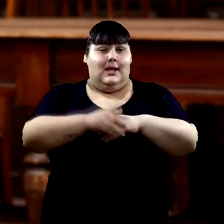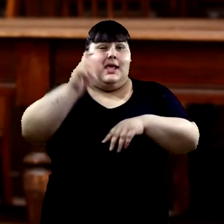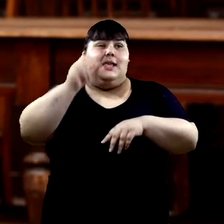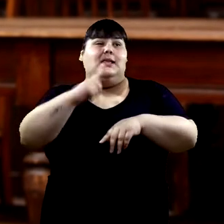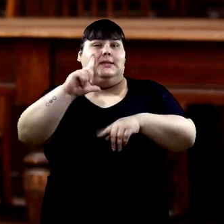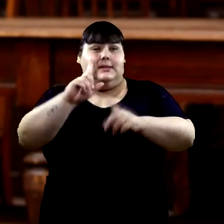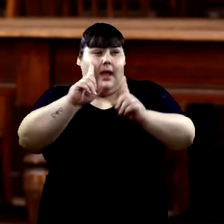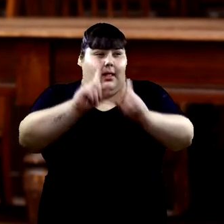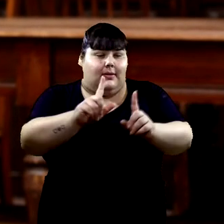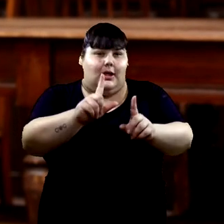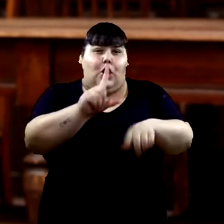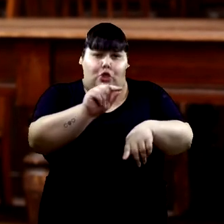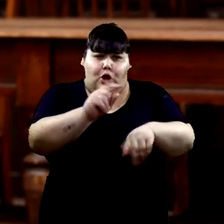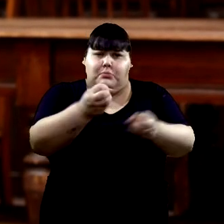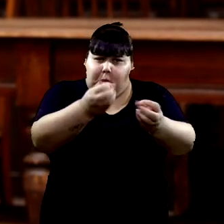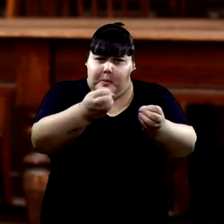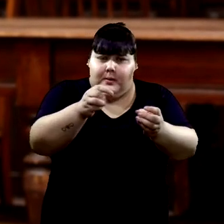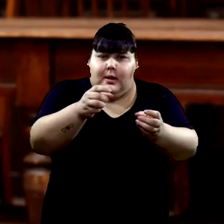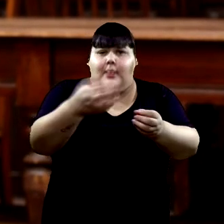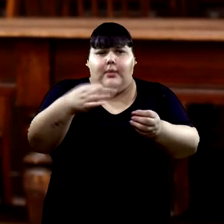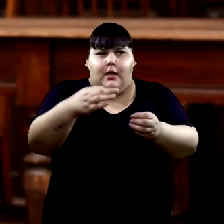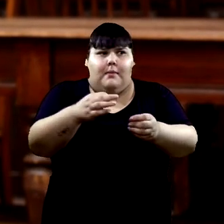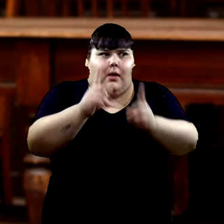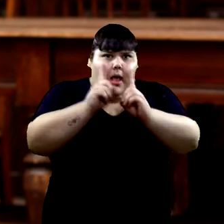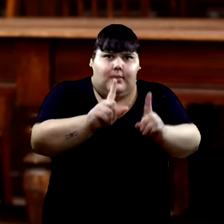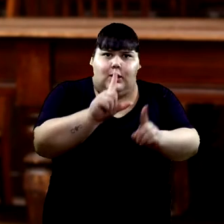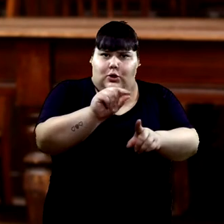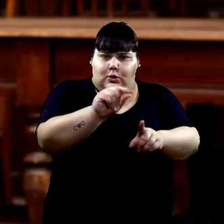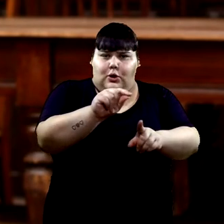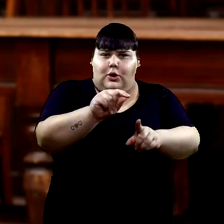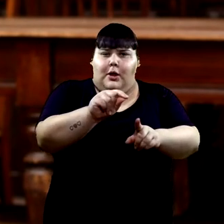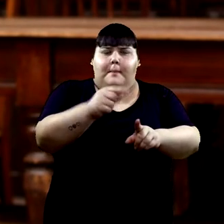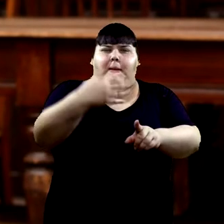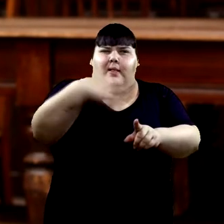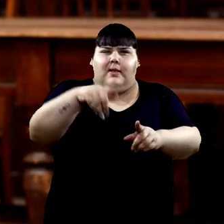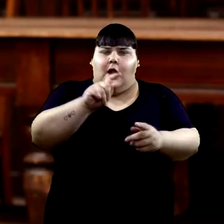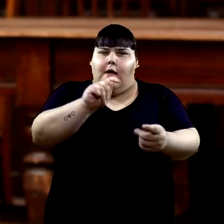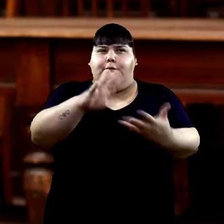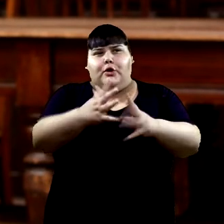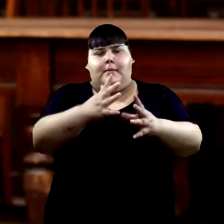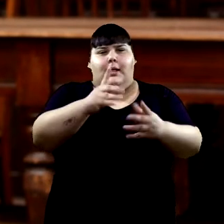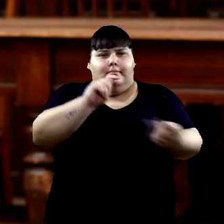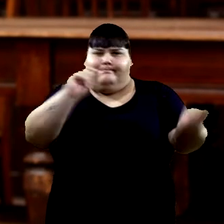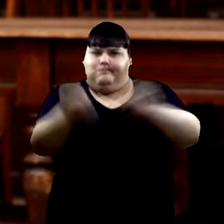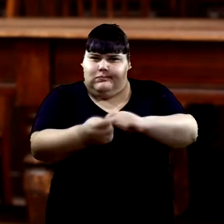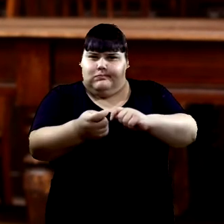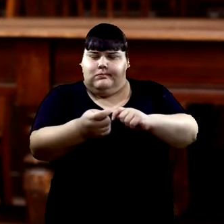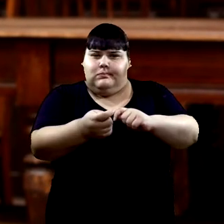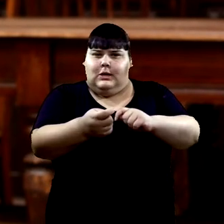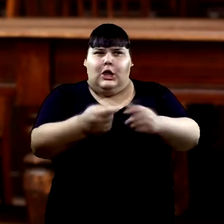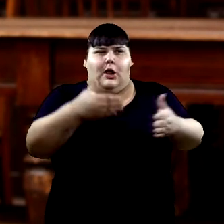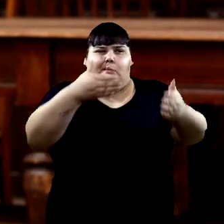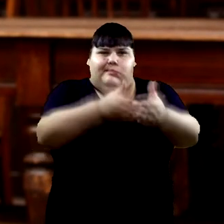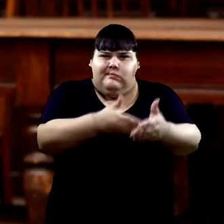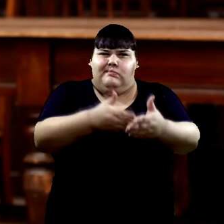dolor, está bien, hay que asistir el dolor, pero ¿sabes? Entendiéndolo como una posibilidad, ¿no? No como